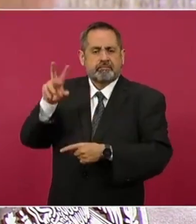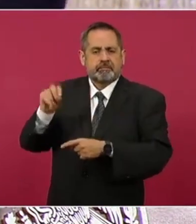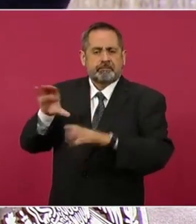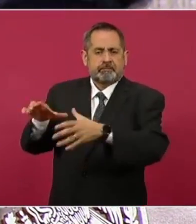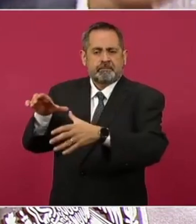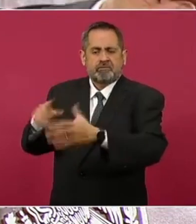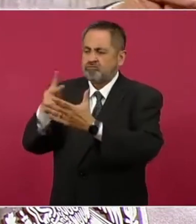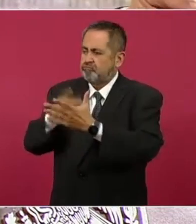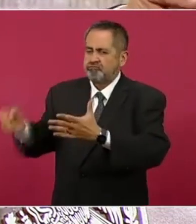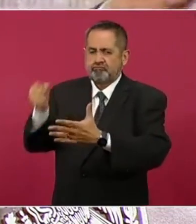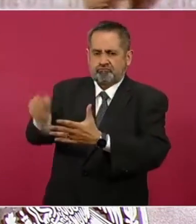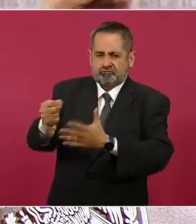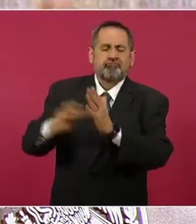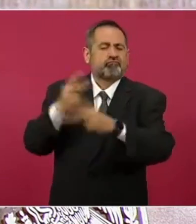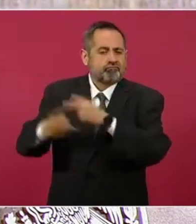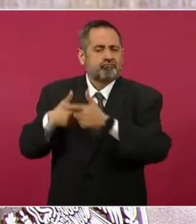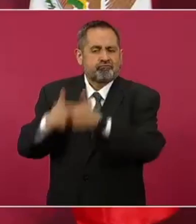Y ahí está, de nuevo,